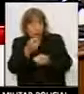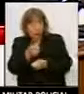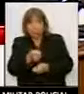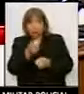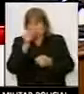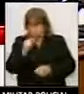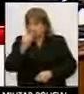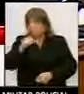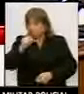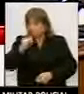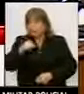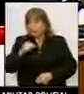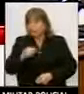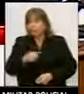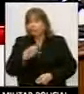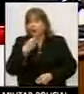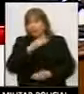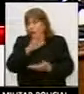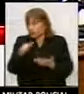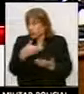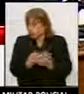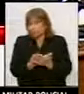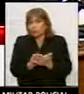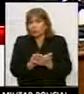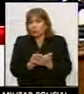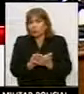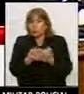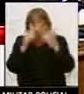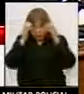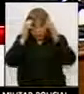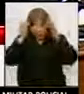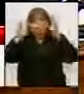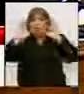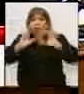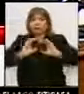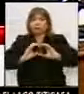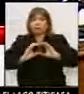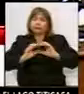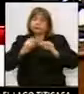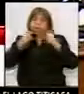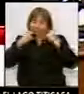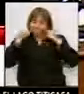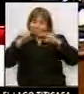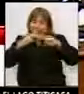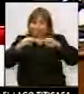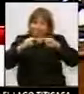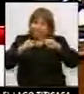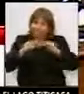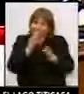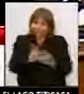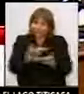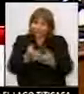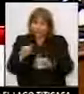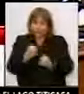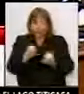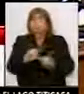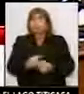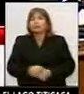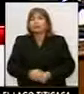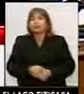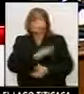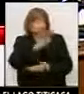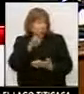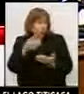Ari, Liumi, acordar Janico, investigazo, yachazo, hinaspa,